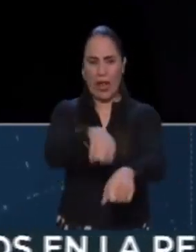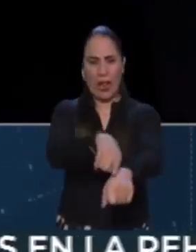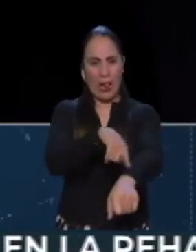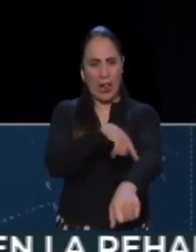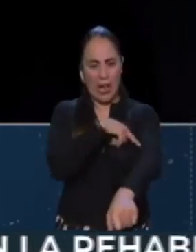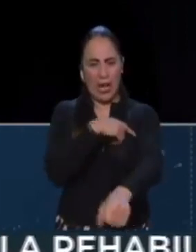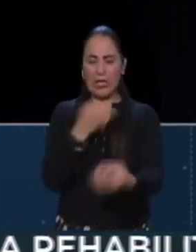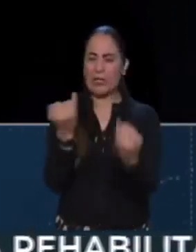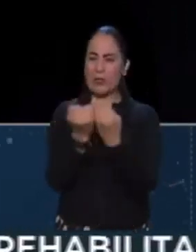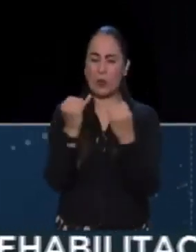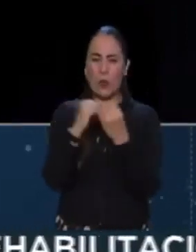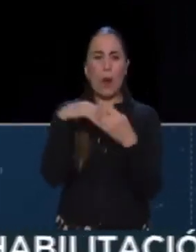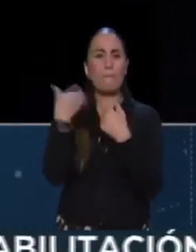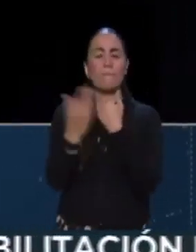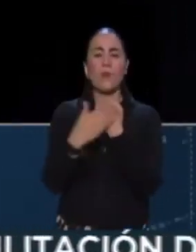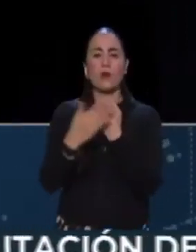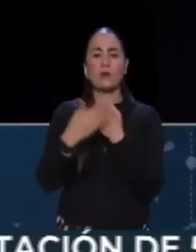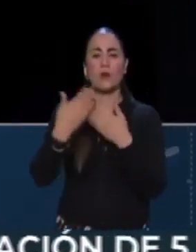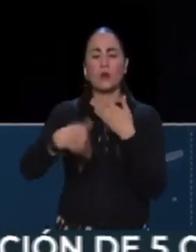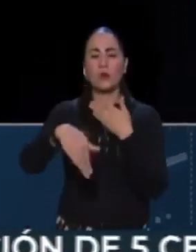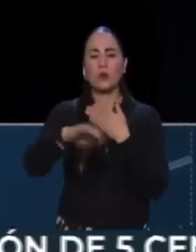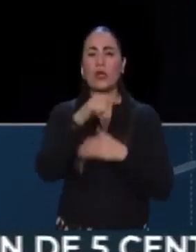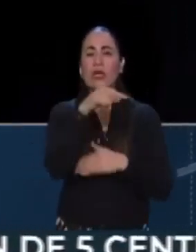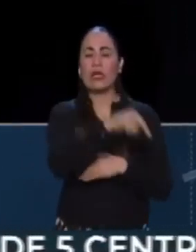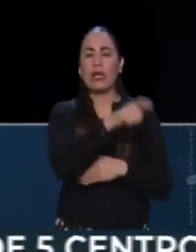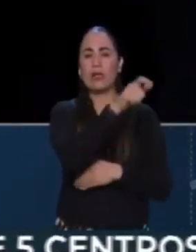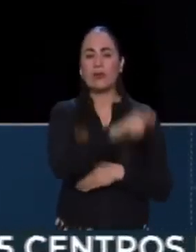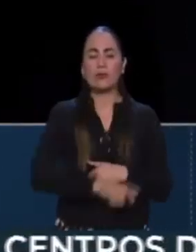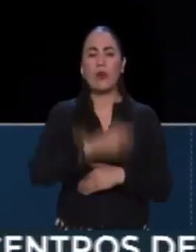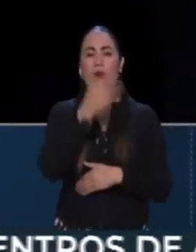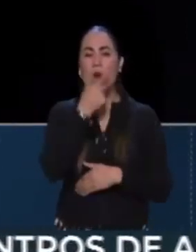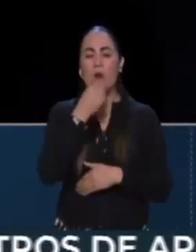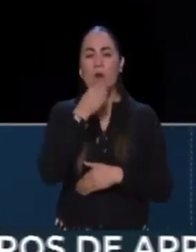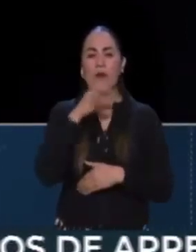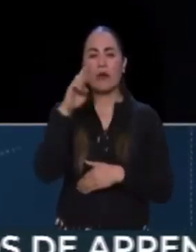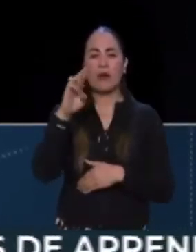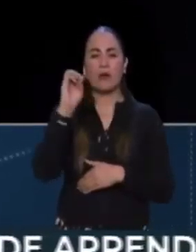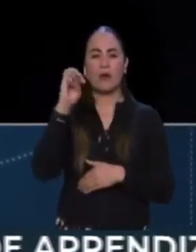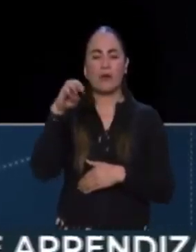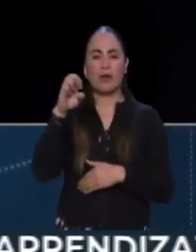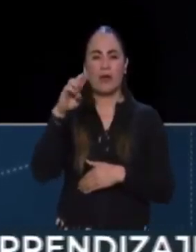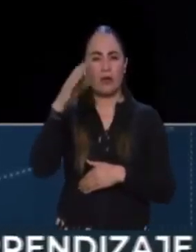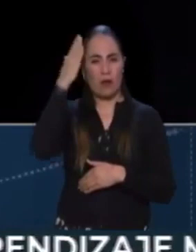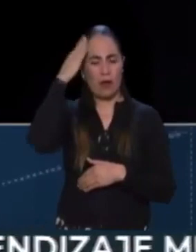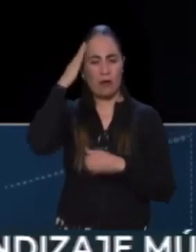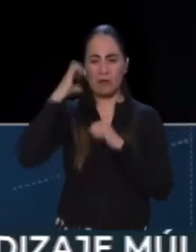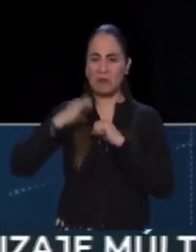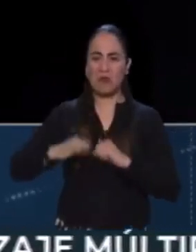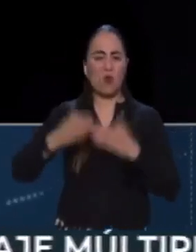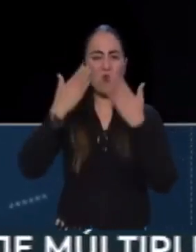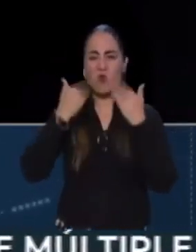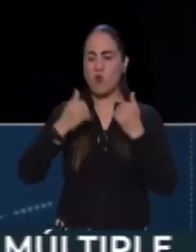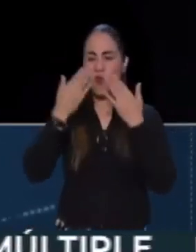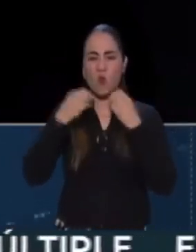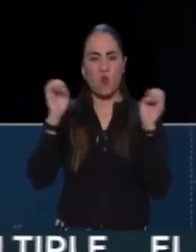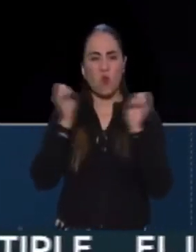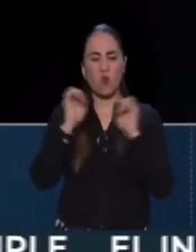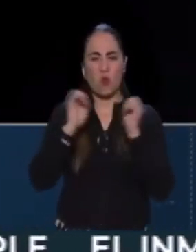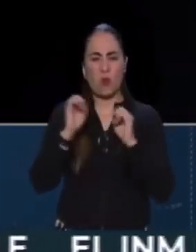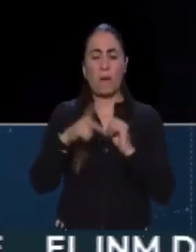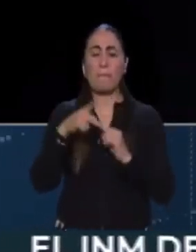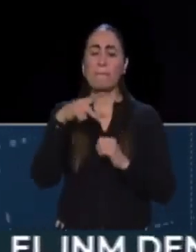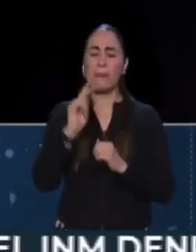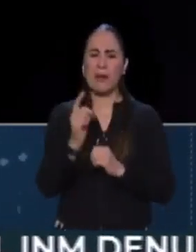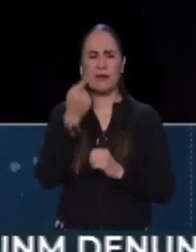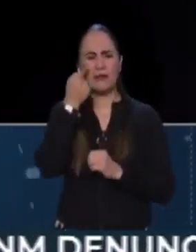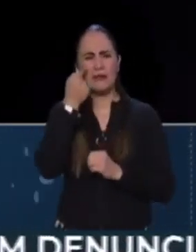venidero también, en donde ya sin el liderazgo, pues ahí presente de Romero Deschamps, de todas maneras lo que